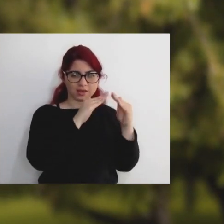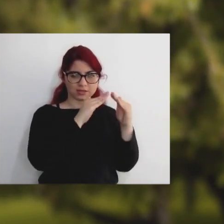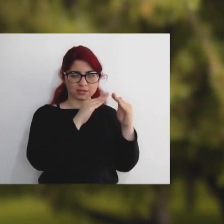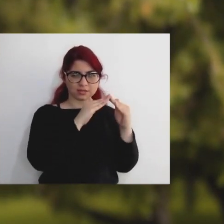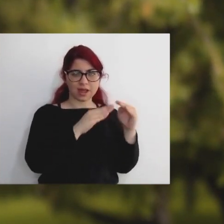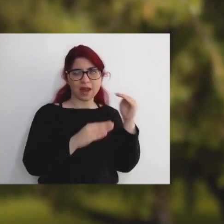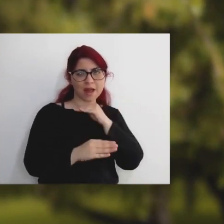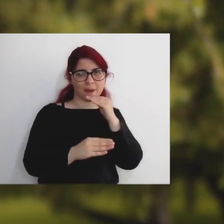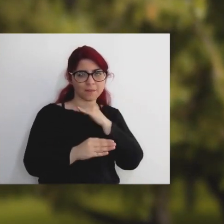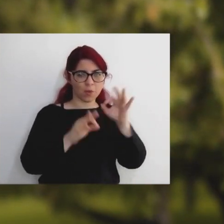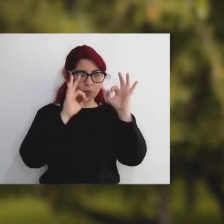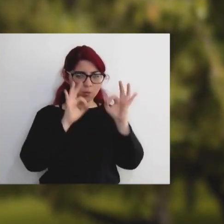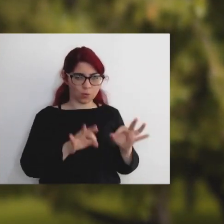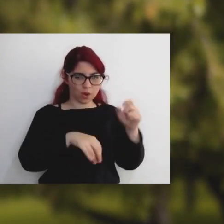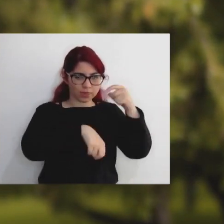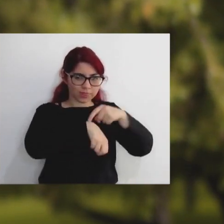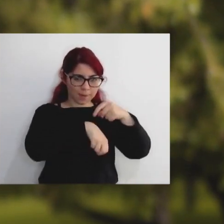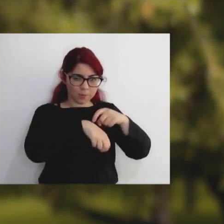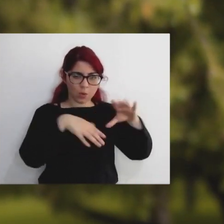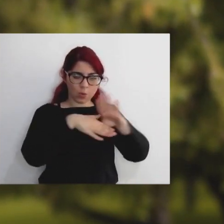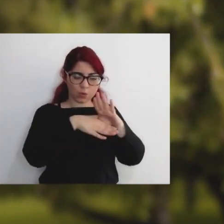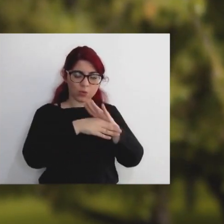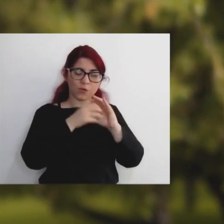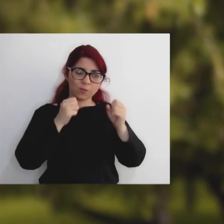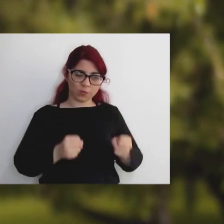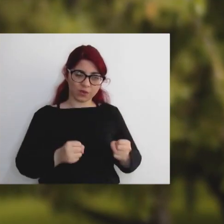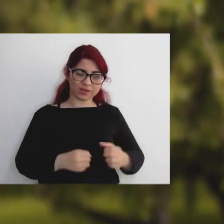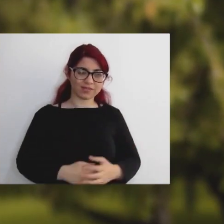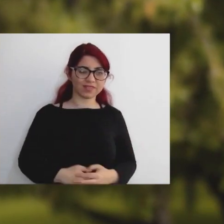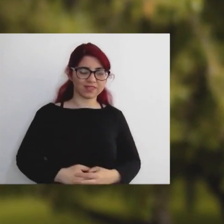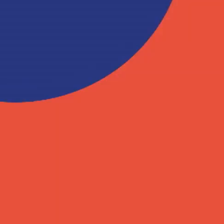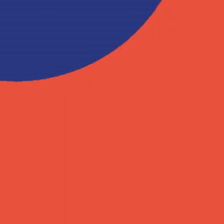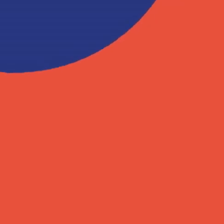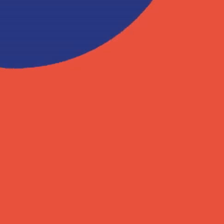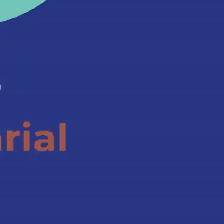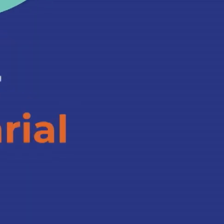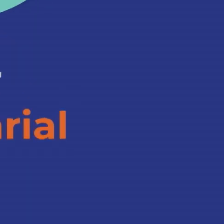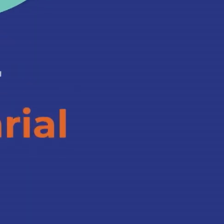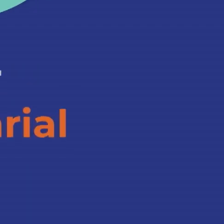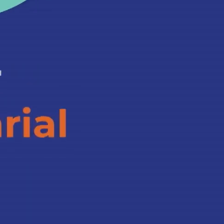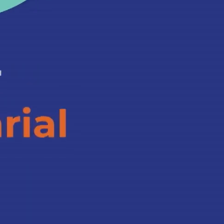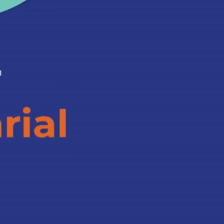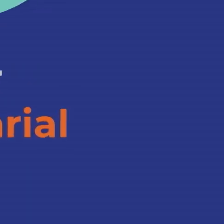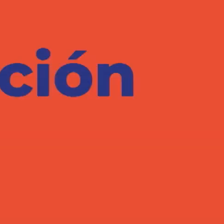habitacionales en forma rápida y oportuna, porque juntos es posible.